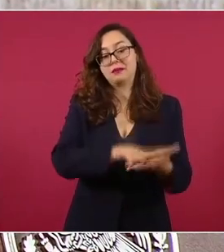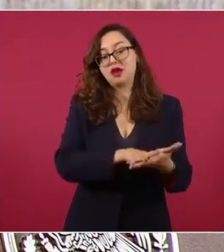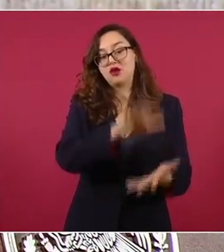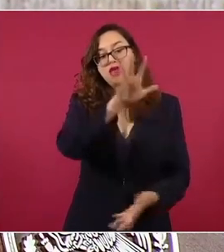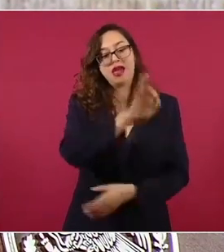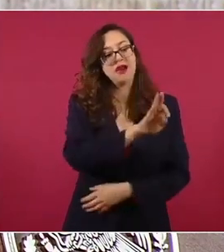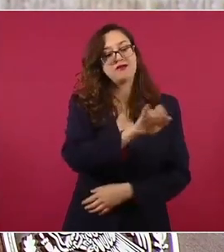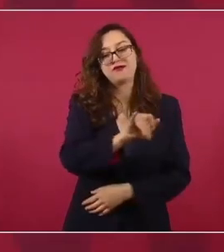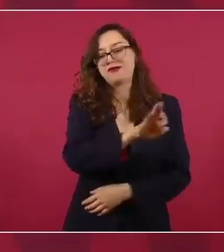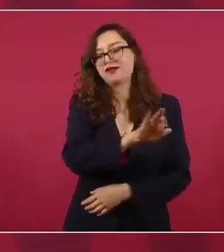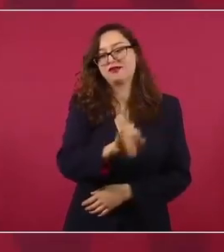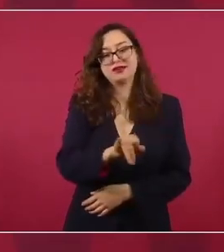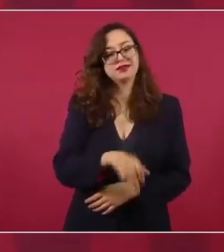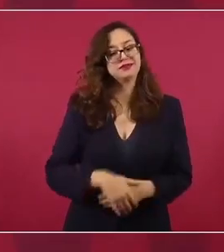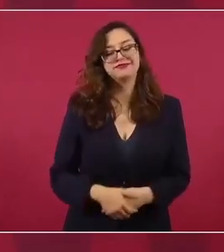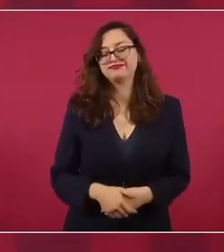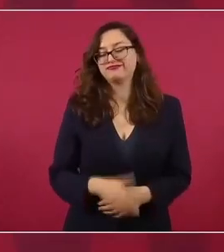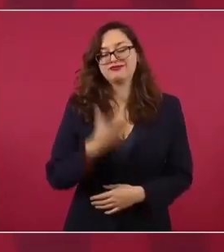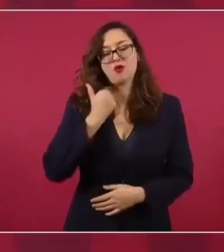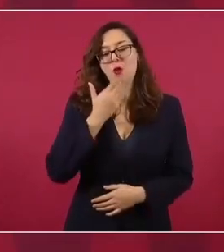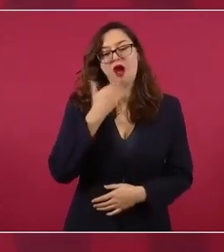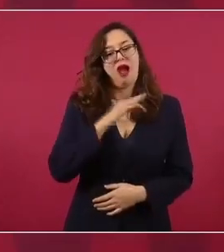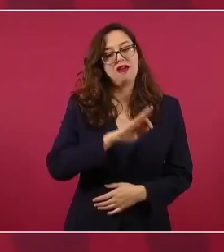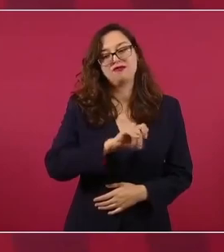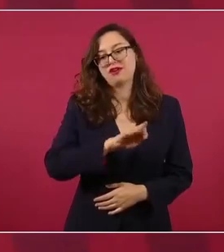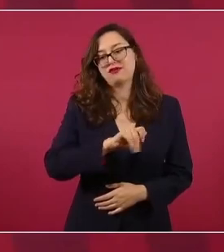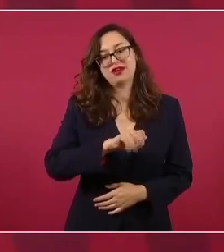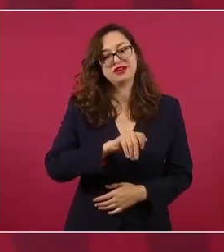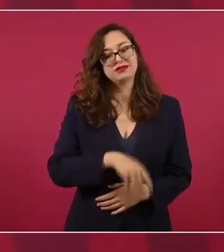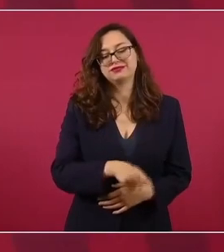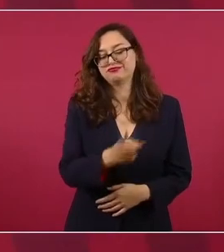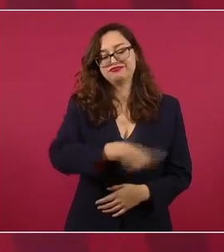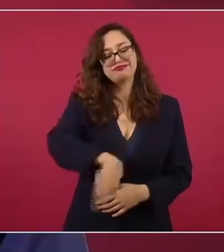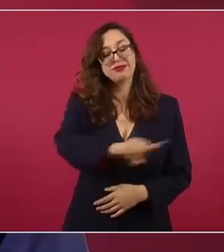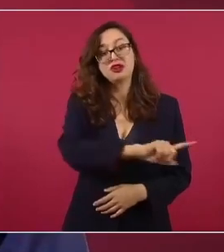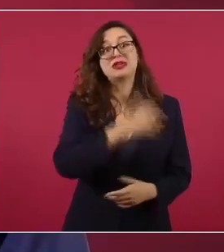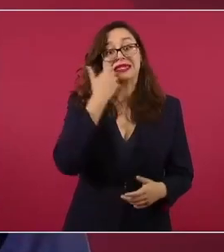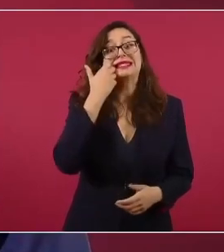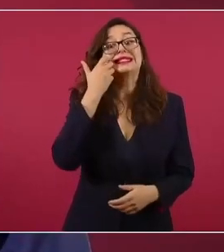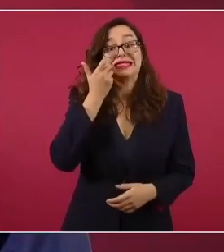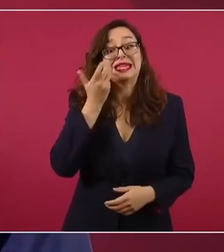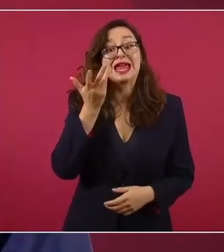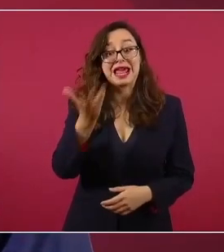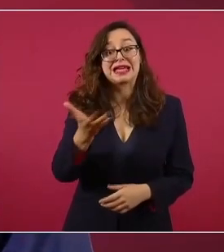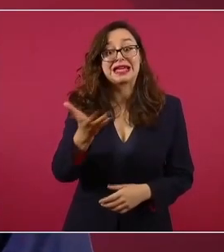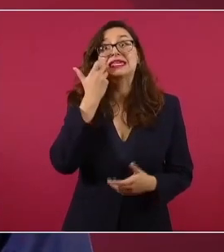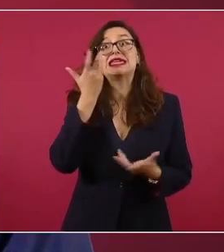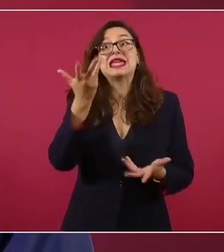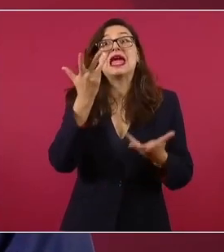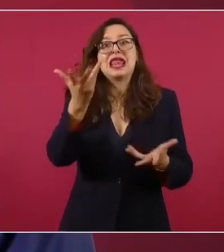sino son aspirantes, pues, a fifís.